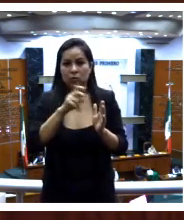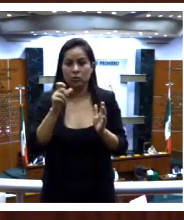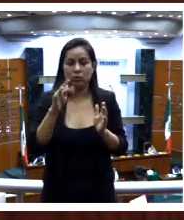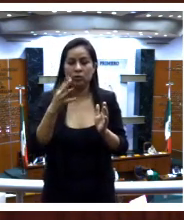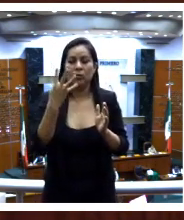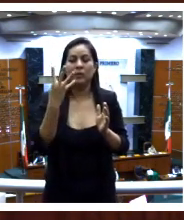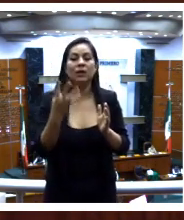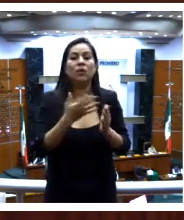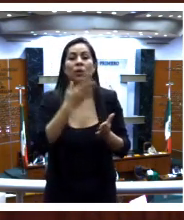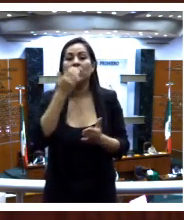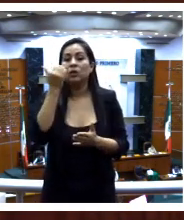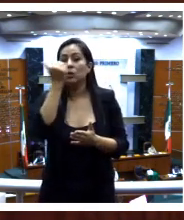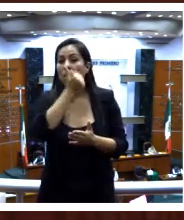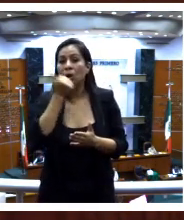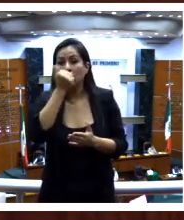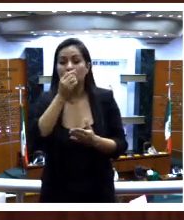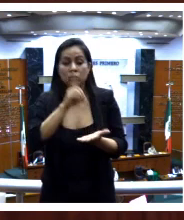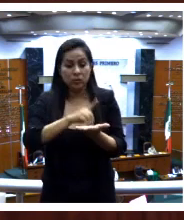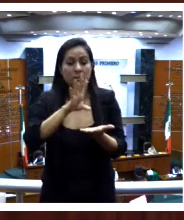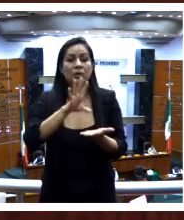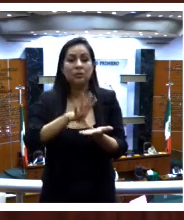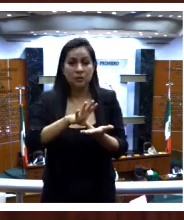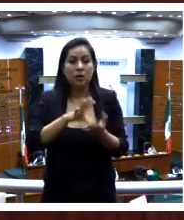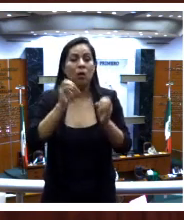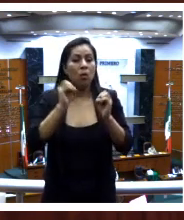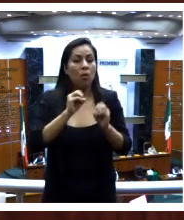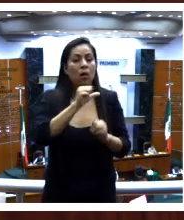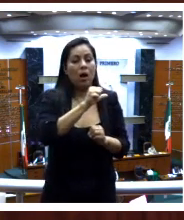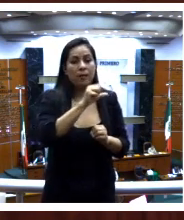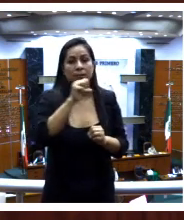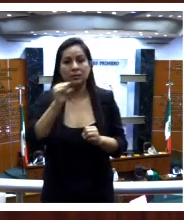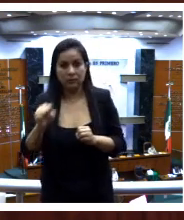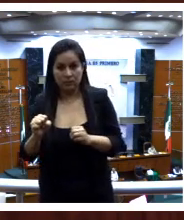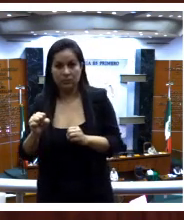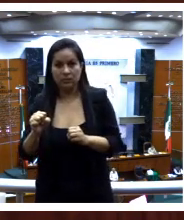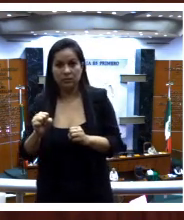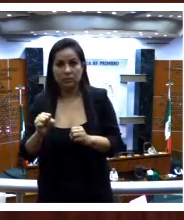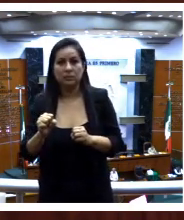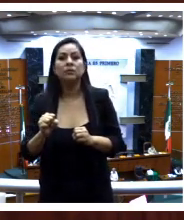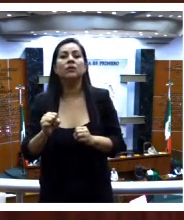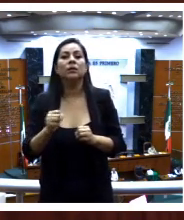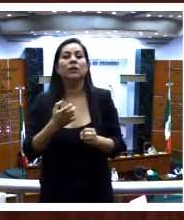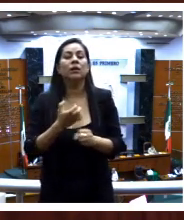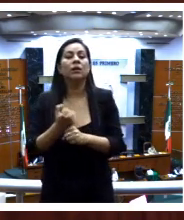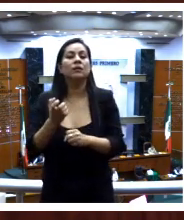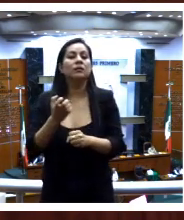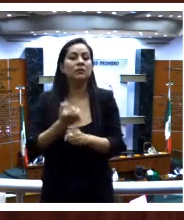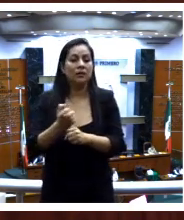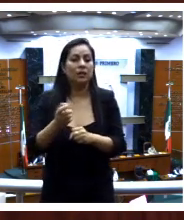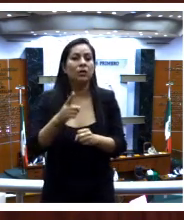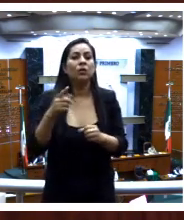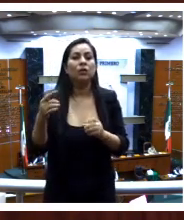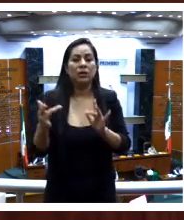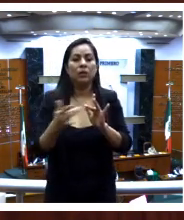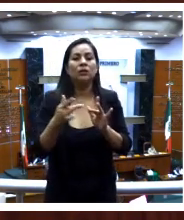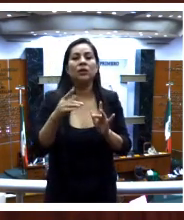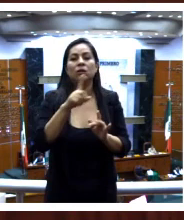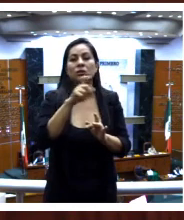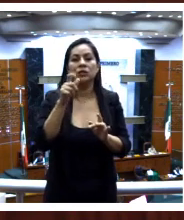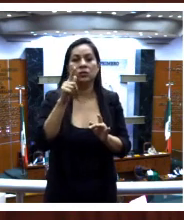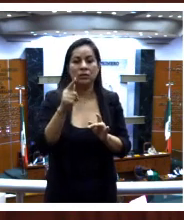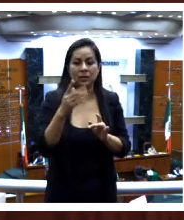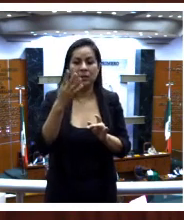20,254 estudiantes con discapacidad y aptitudes sobresalientes de la entidad a través de